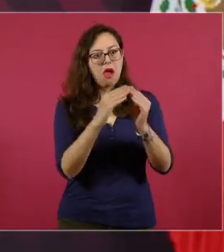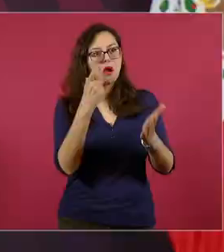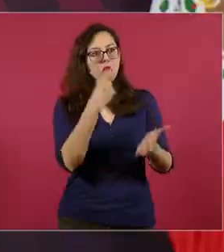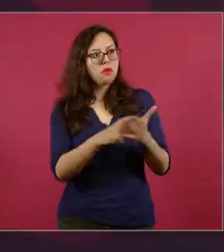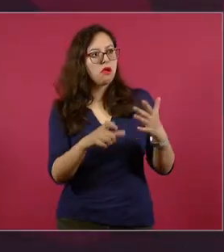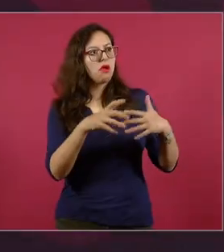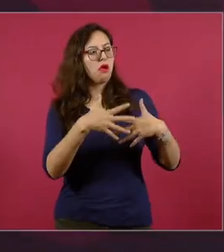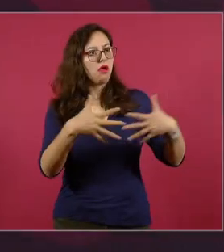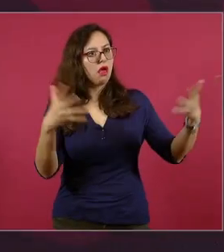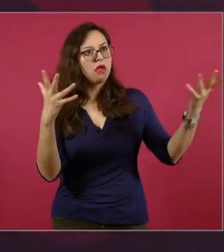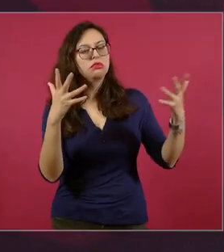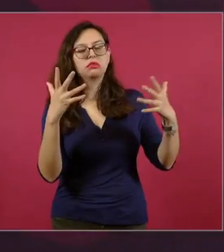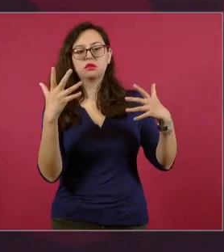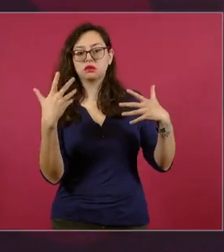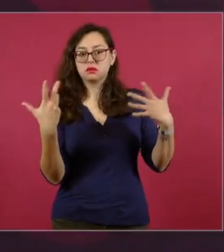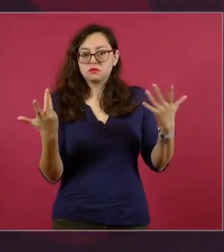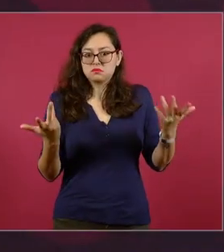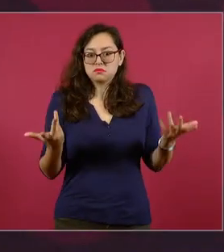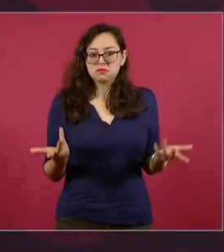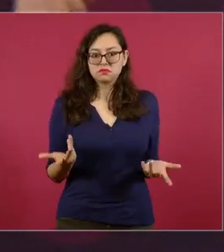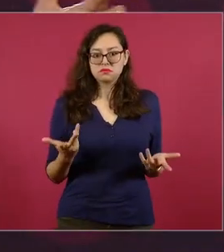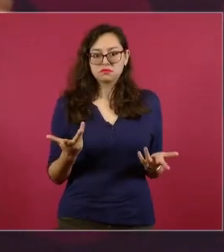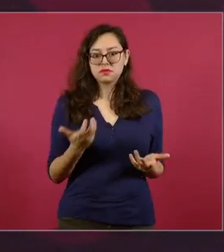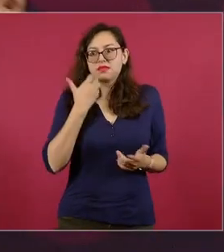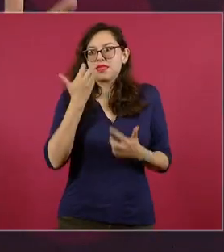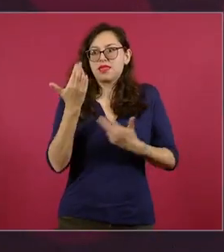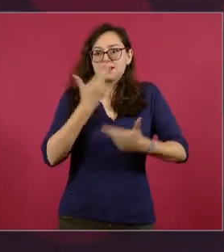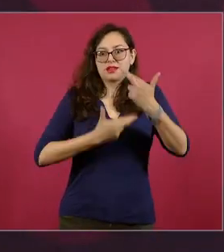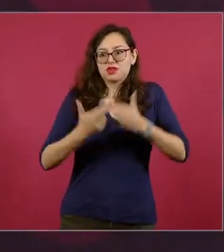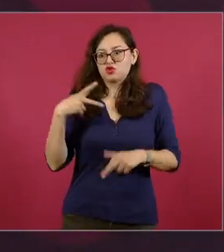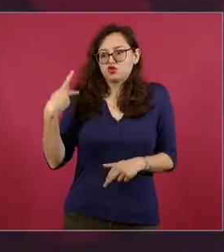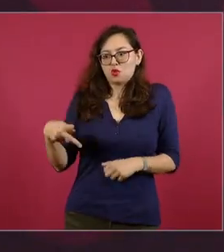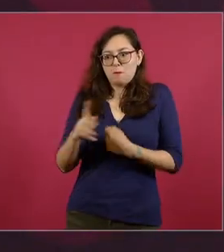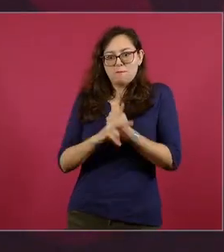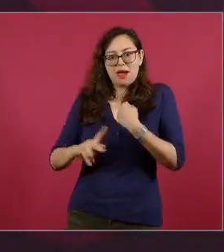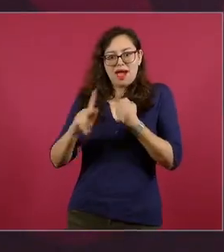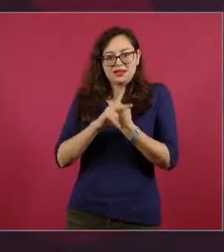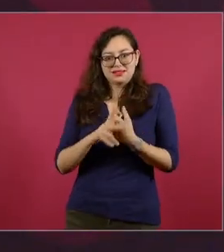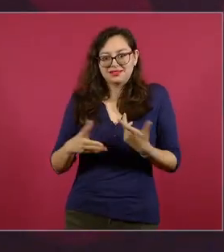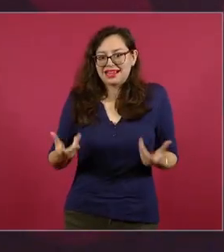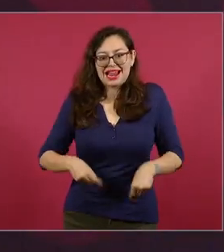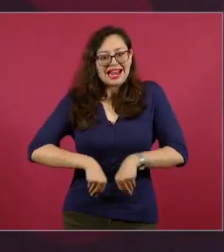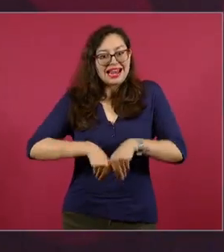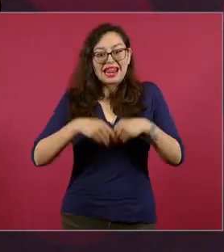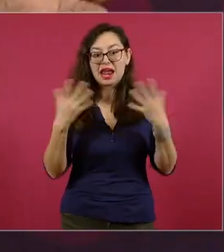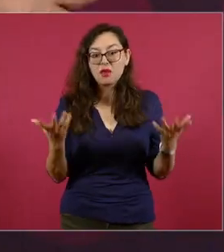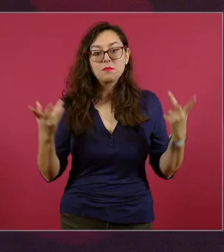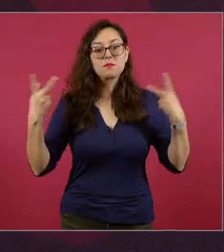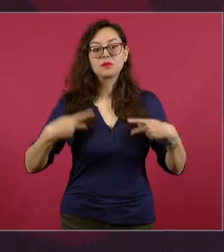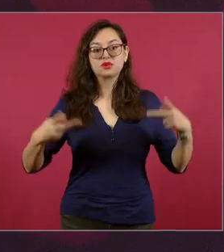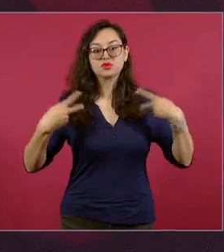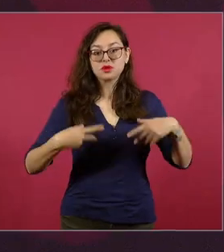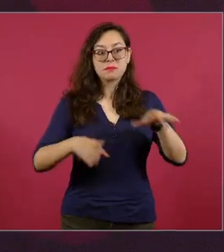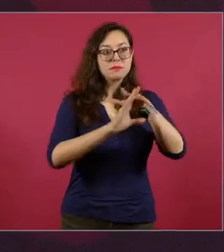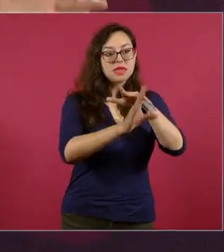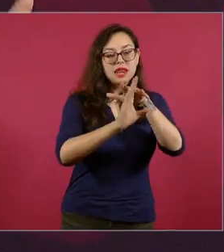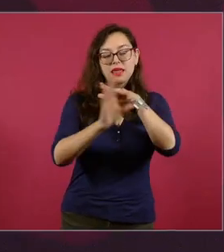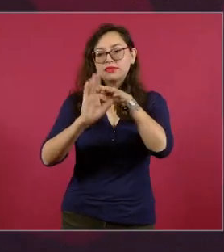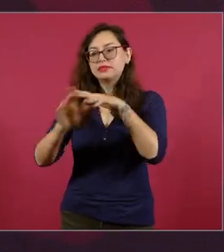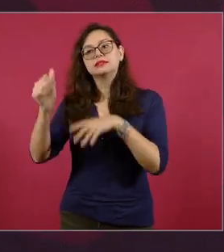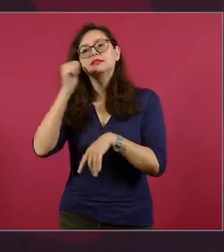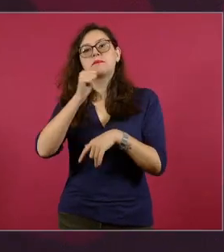y pues como es natural, cualquier migrante quiere ir a su pueblo, ¿no?,